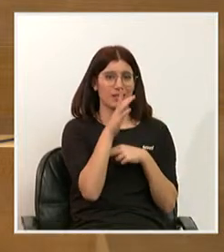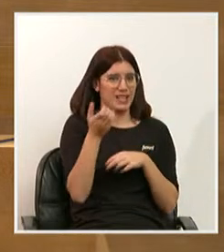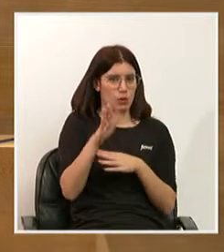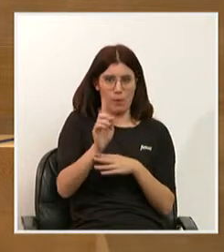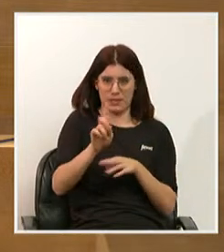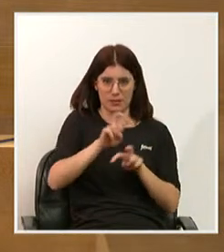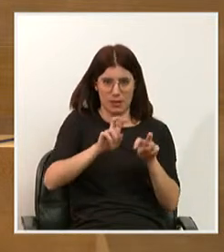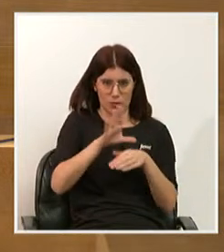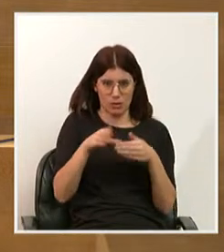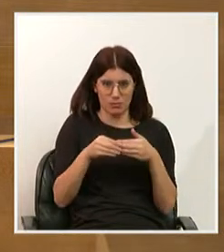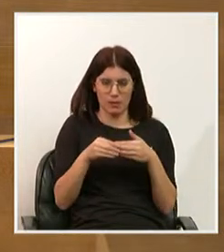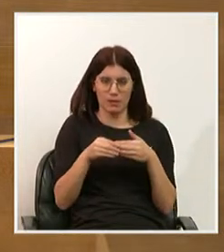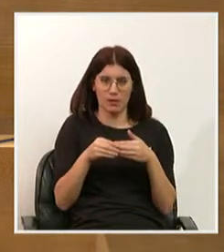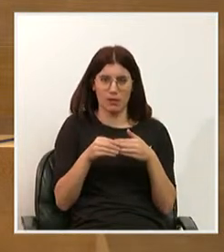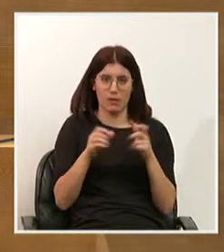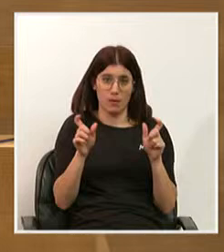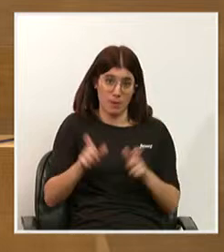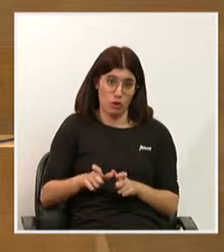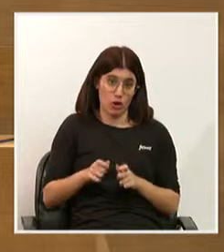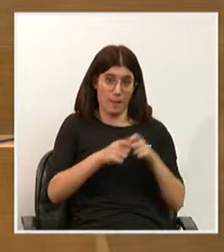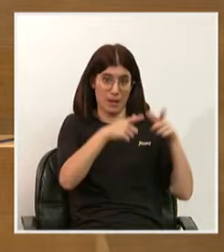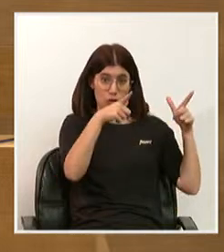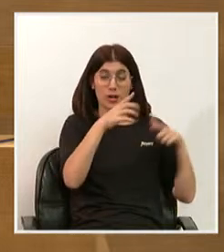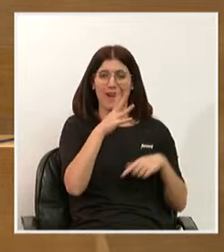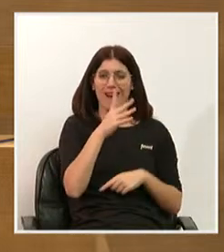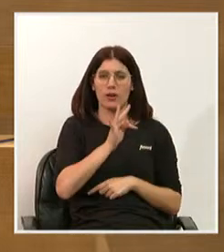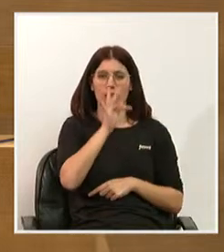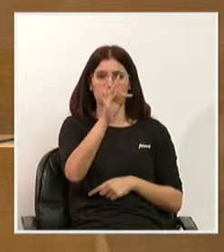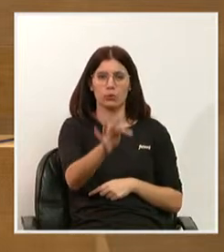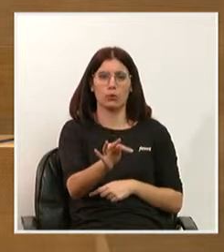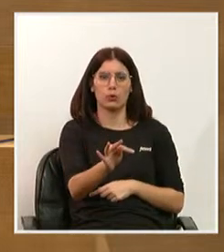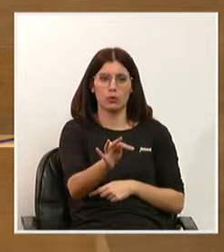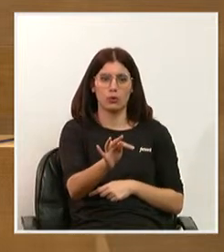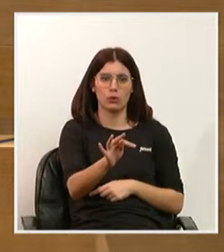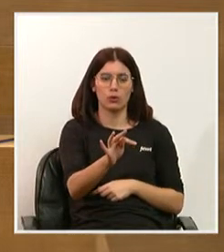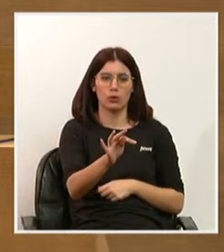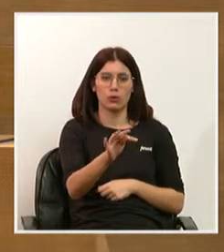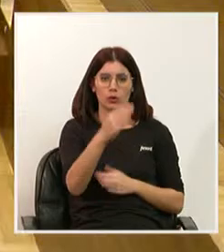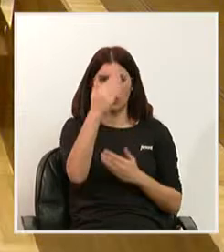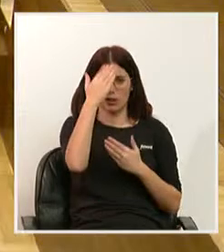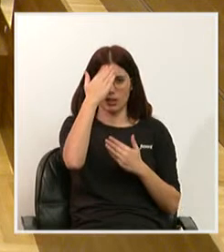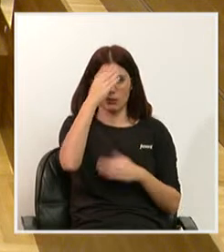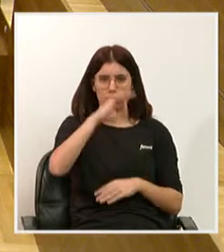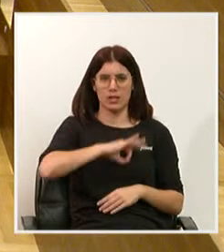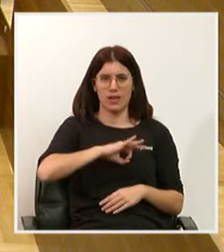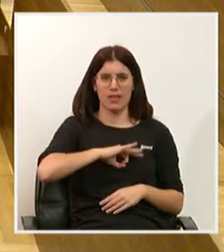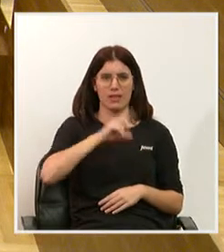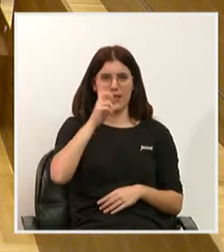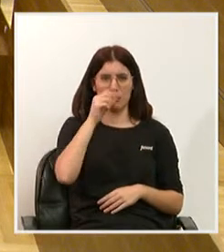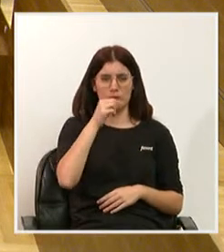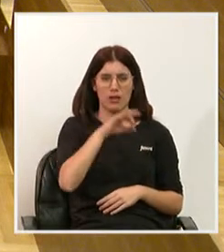enmiendas de menor a mayor tiene la palabra el ilustre diputado señor